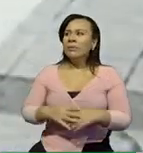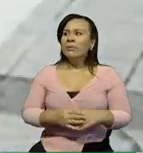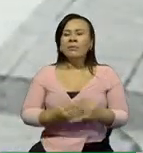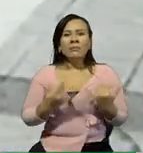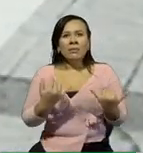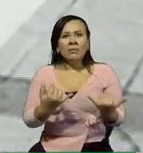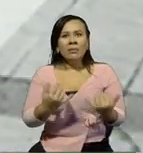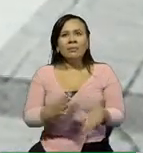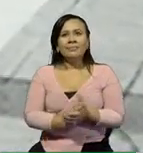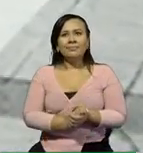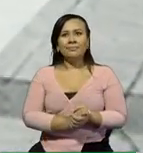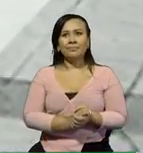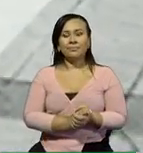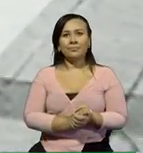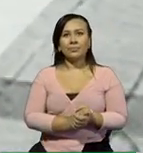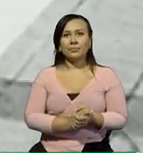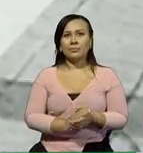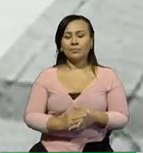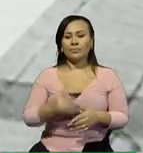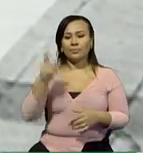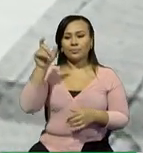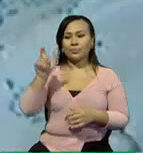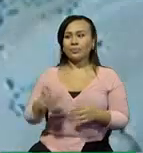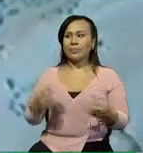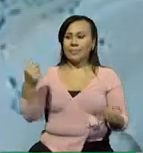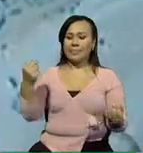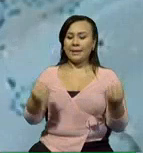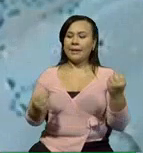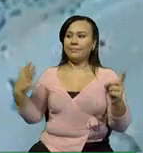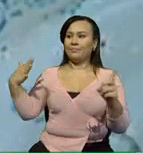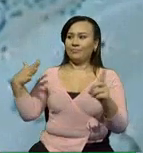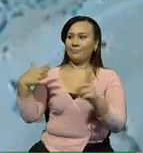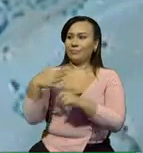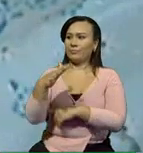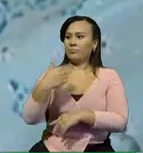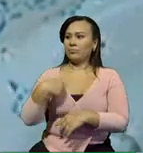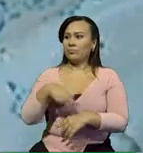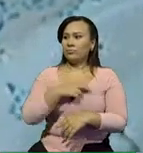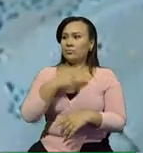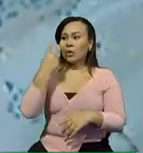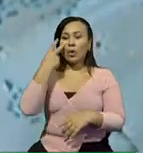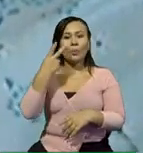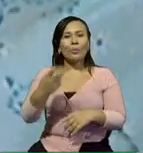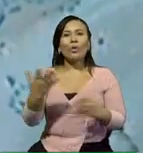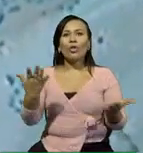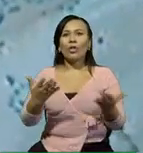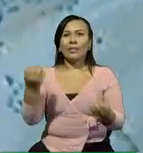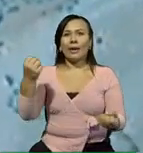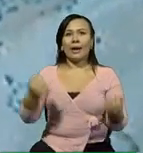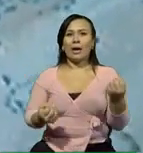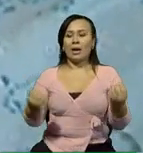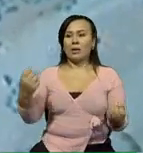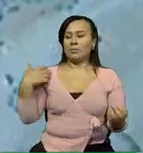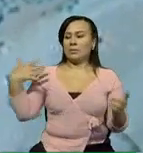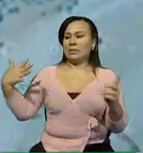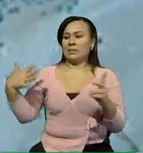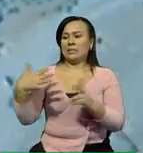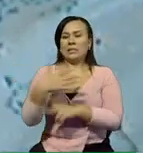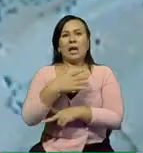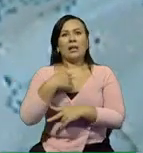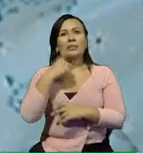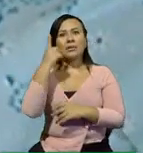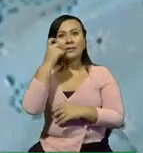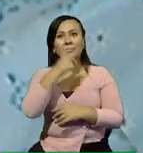a la vereda y ese hombre coge y nos impacta. No vimos de dónde venía ese carro. Y ahí es que lo coge